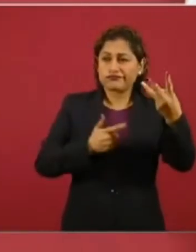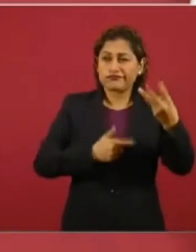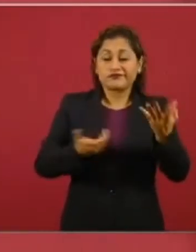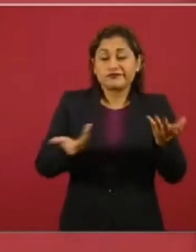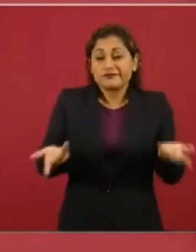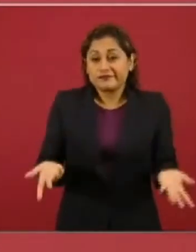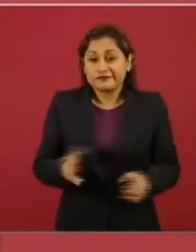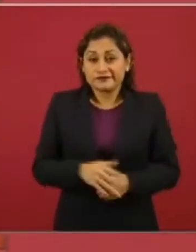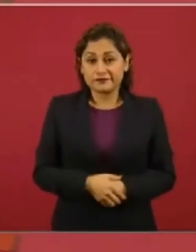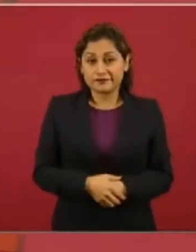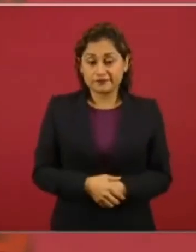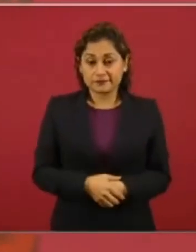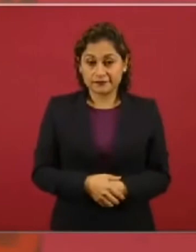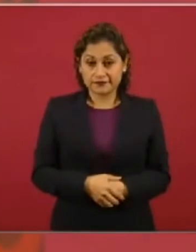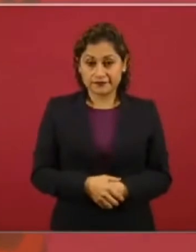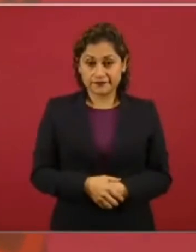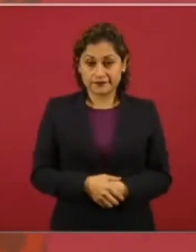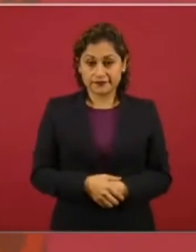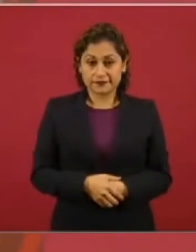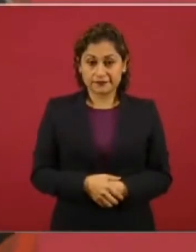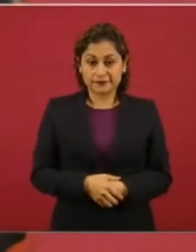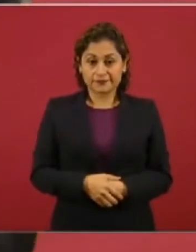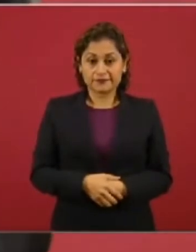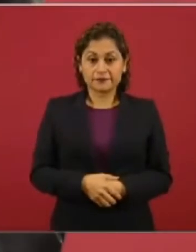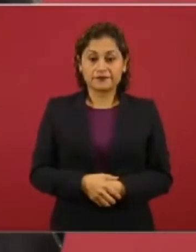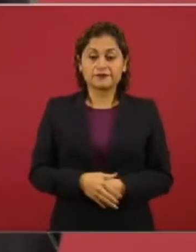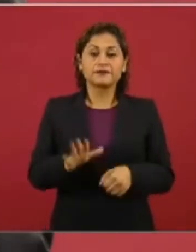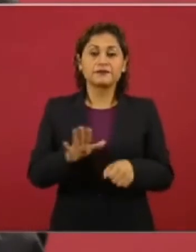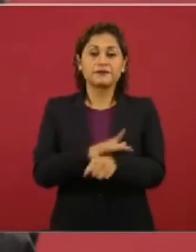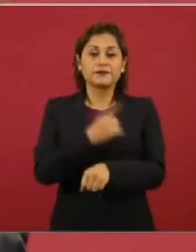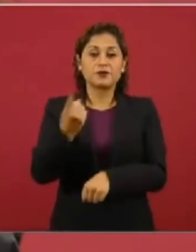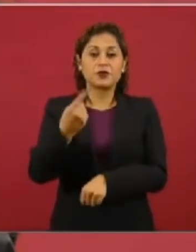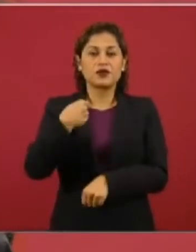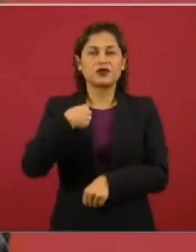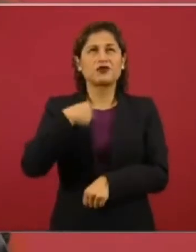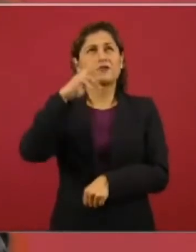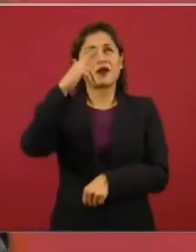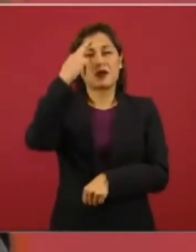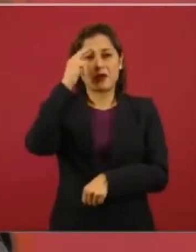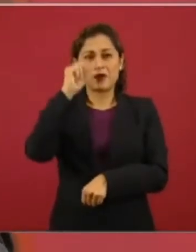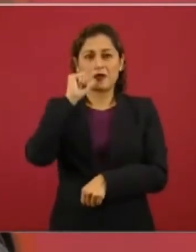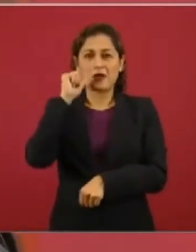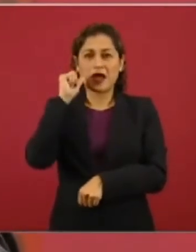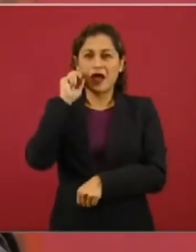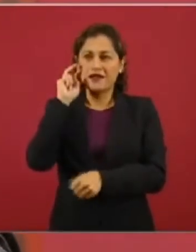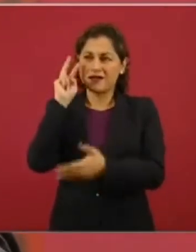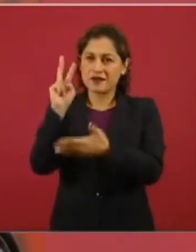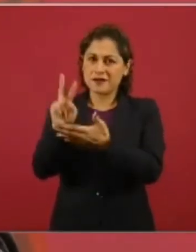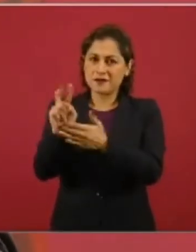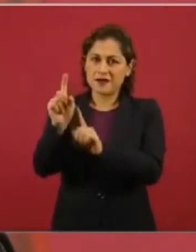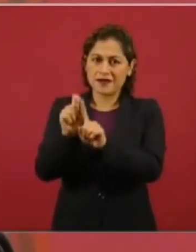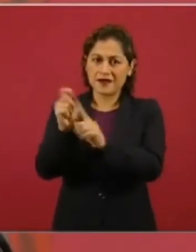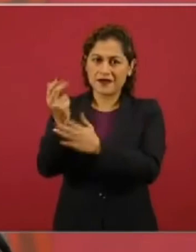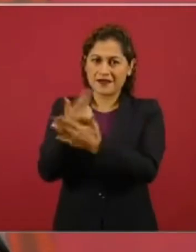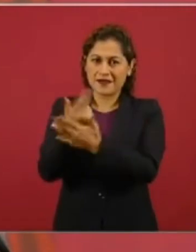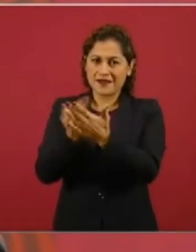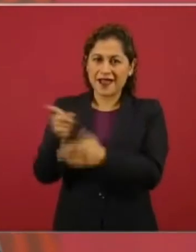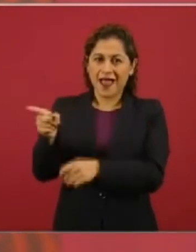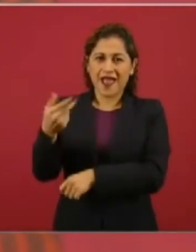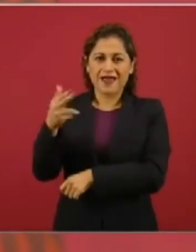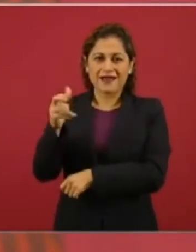porque es como una caricatura que vi ayer de Hernández. ¿Por qué no la pones?